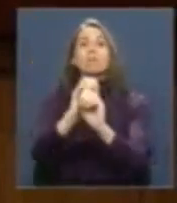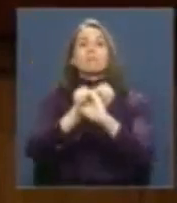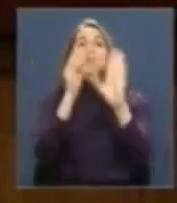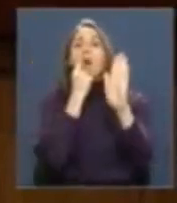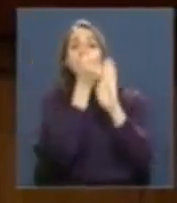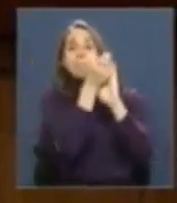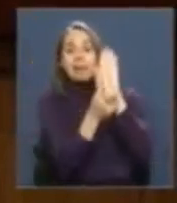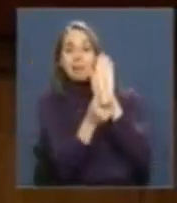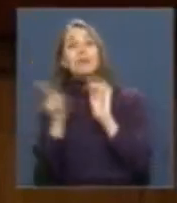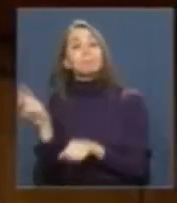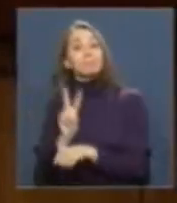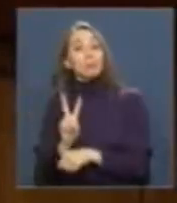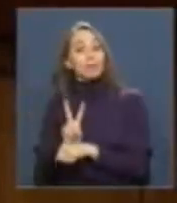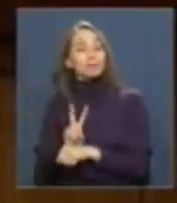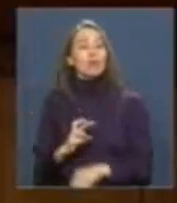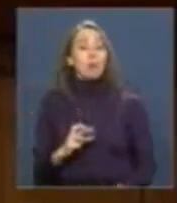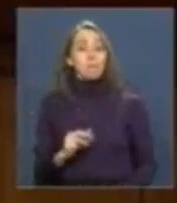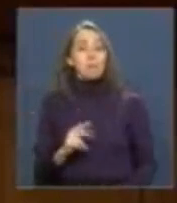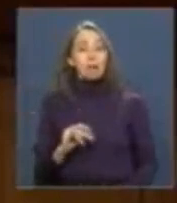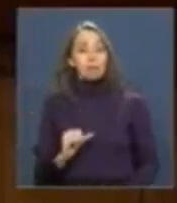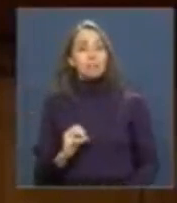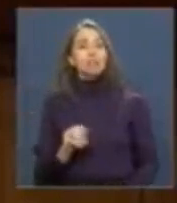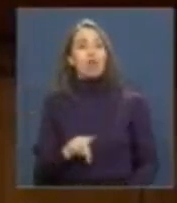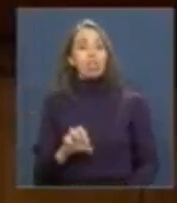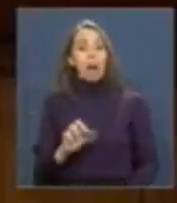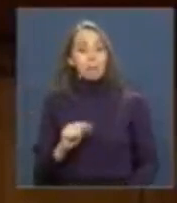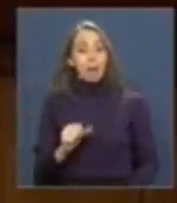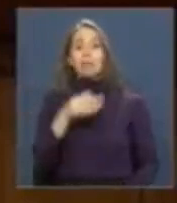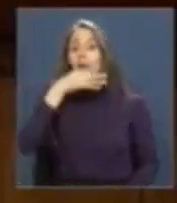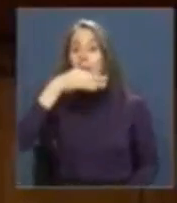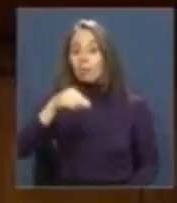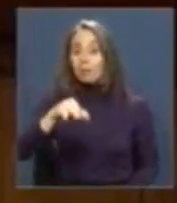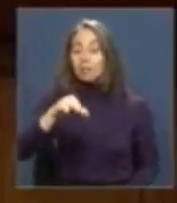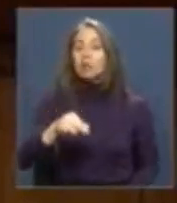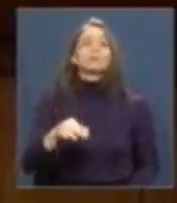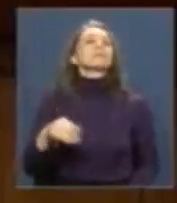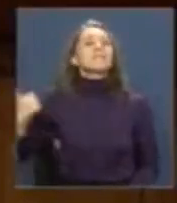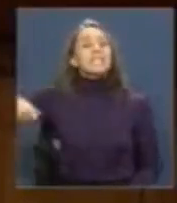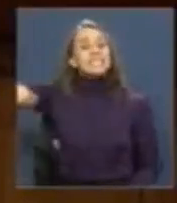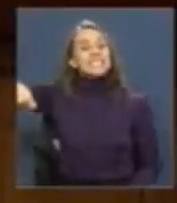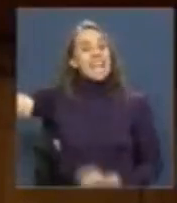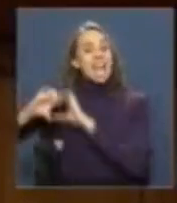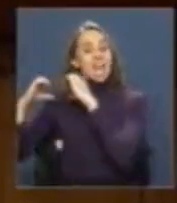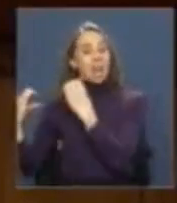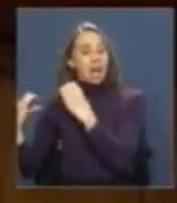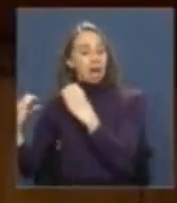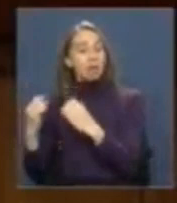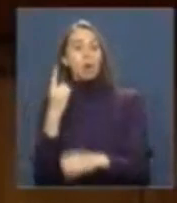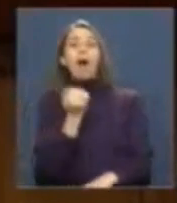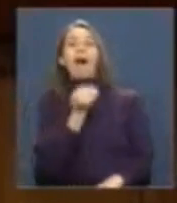académico señor patricio zapata manifestó que en el senado se produjo un error de